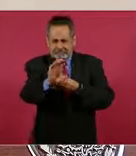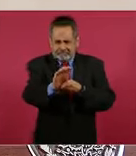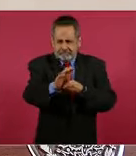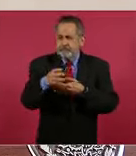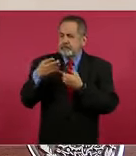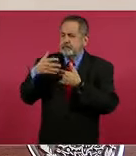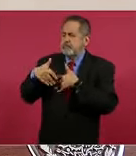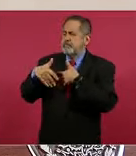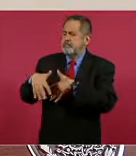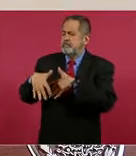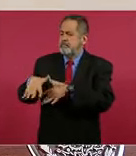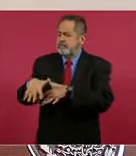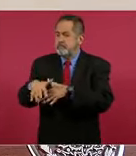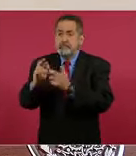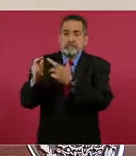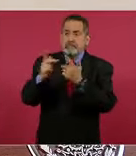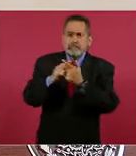Qué grande, ¿no?